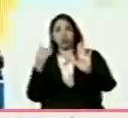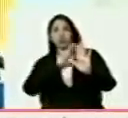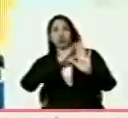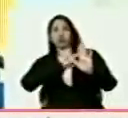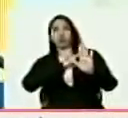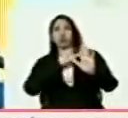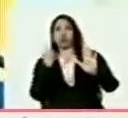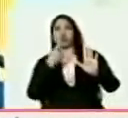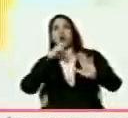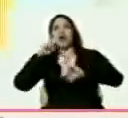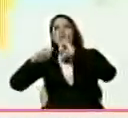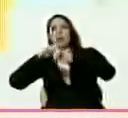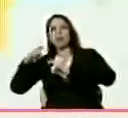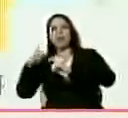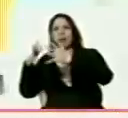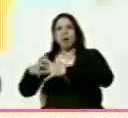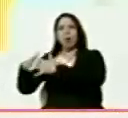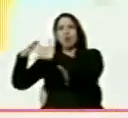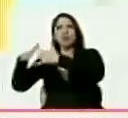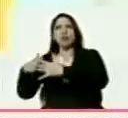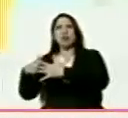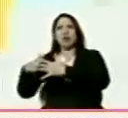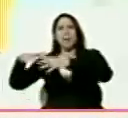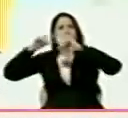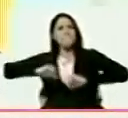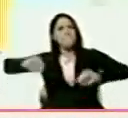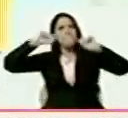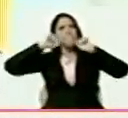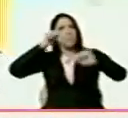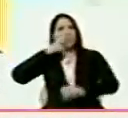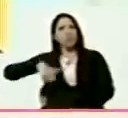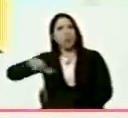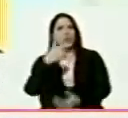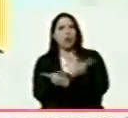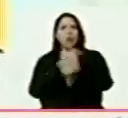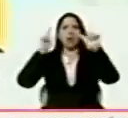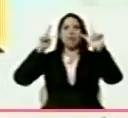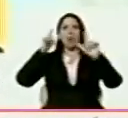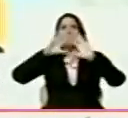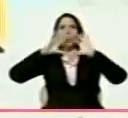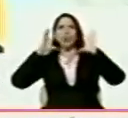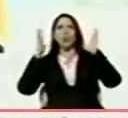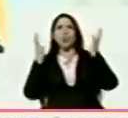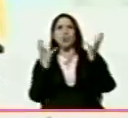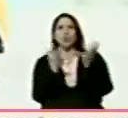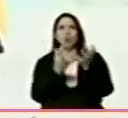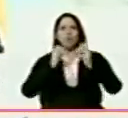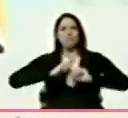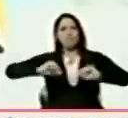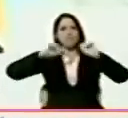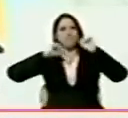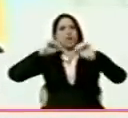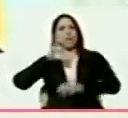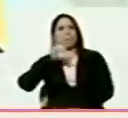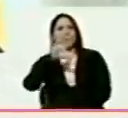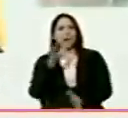Estados Unidos de Norteamérica. ¡Que vivan los pueblos libres del mundo! ¡Que viva la patria